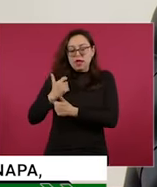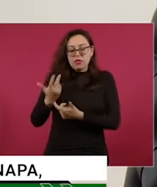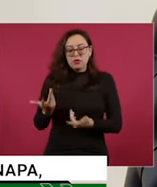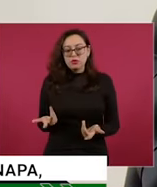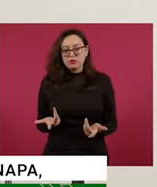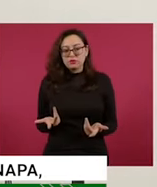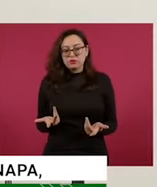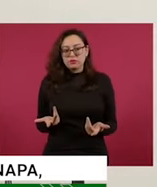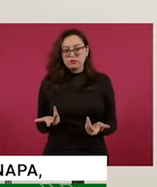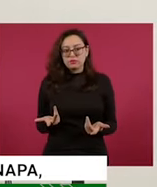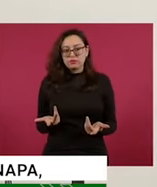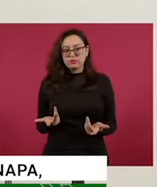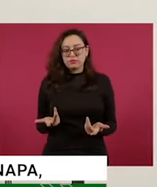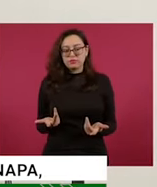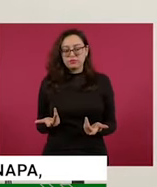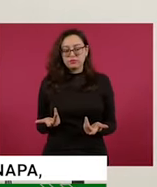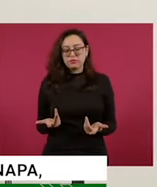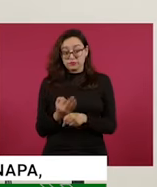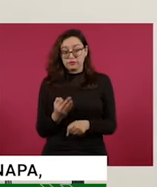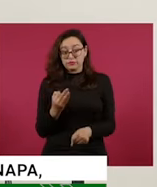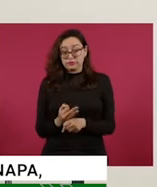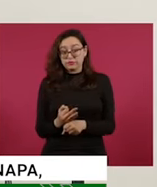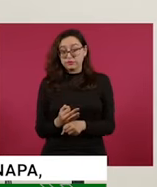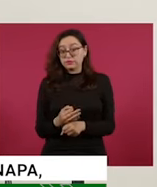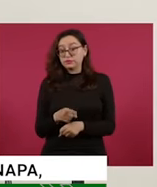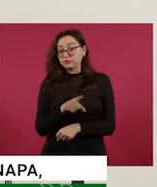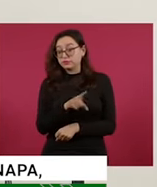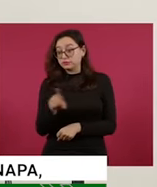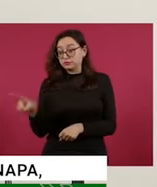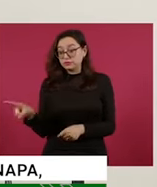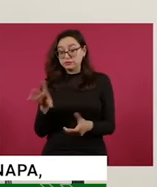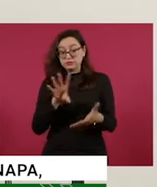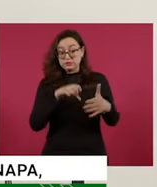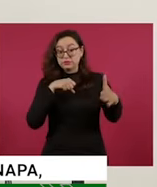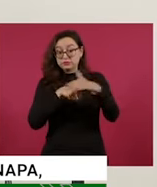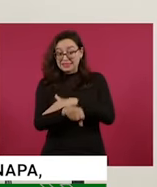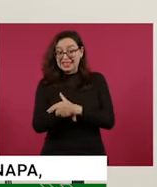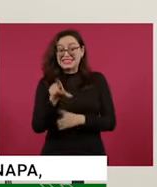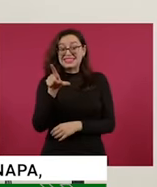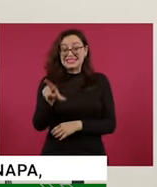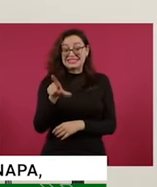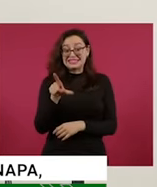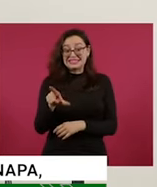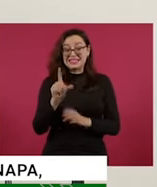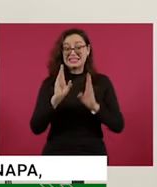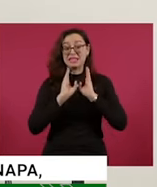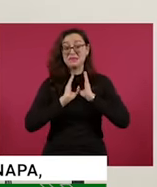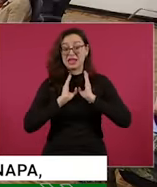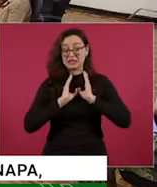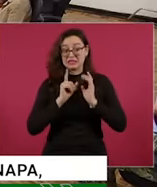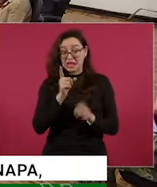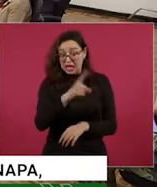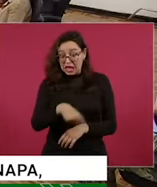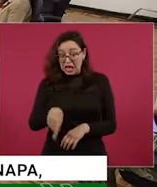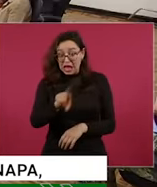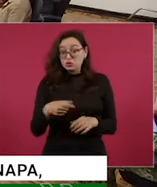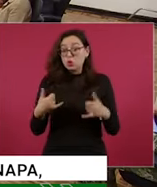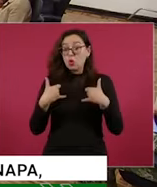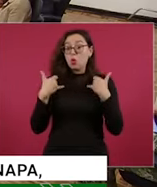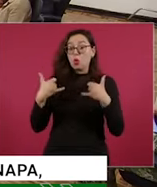17, no se les ha probado que haya sido por la desaparición, están ahí por omisión y